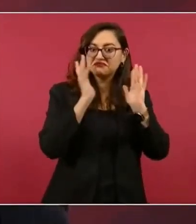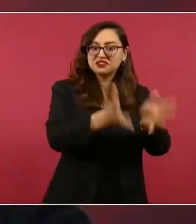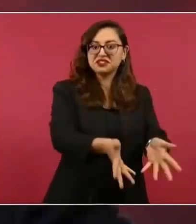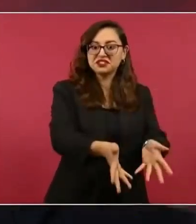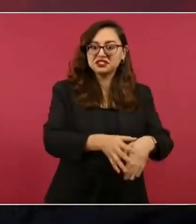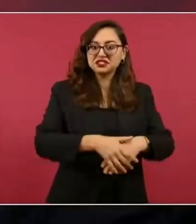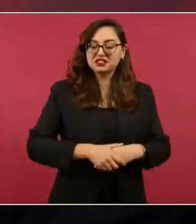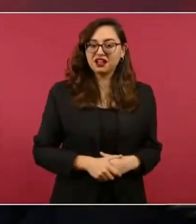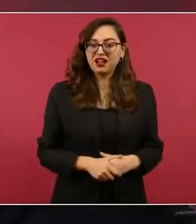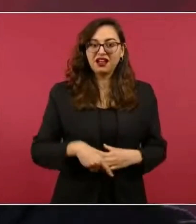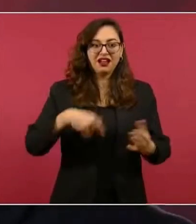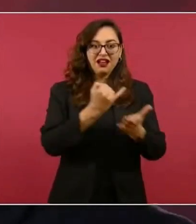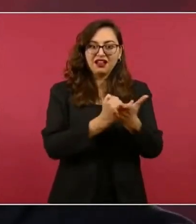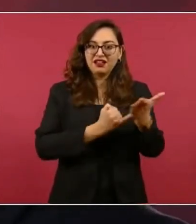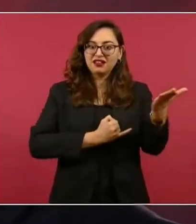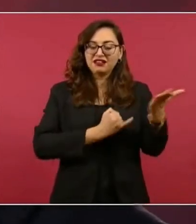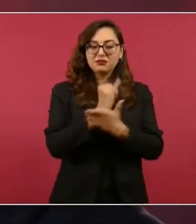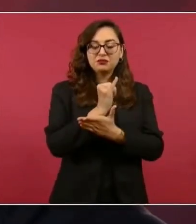el